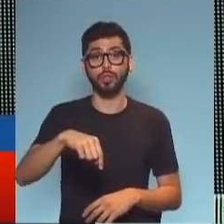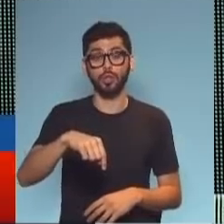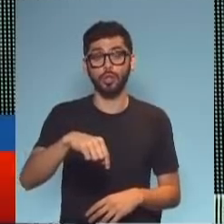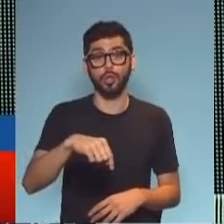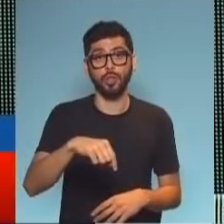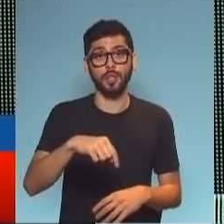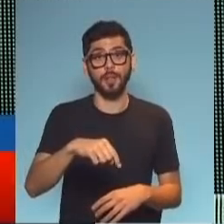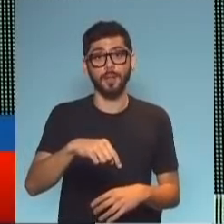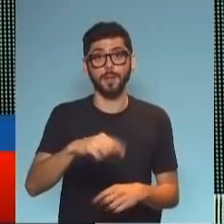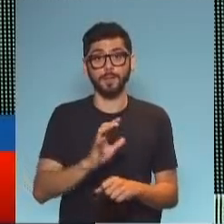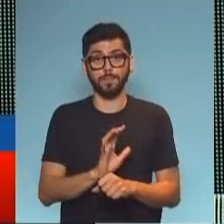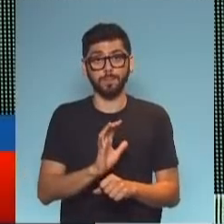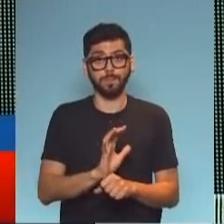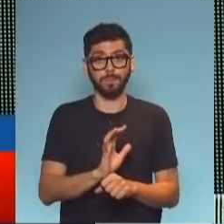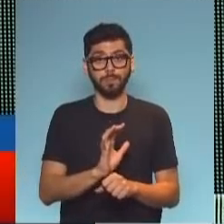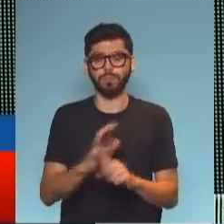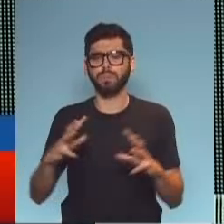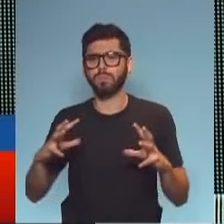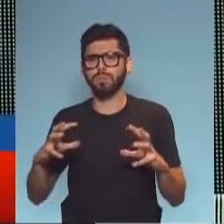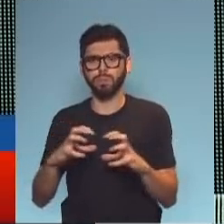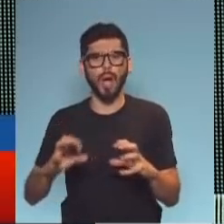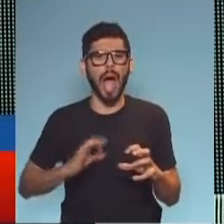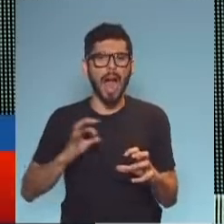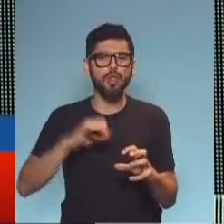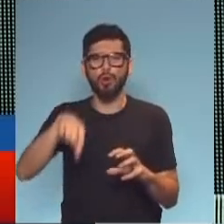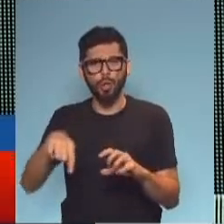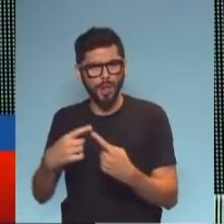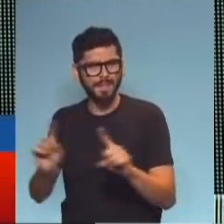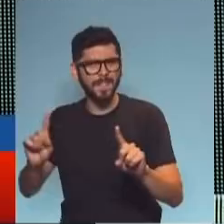excindido, digamos, de este conflicto que tiene tantos años, embajador?